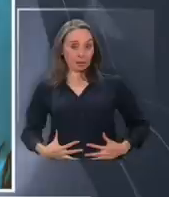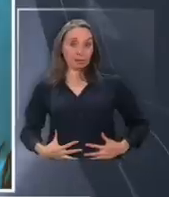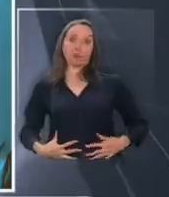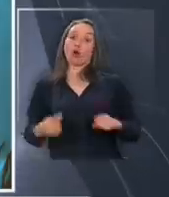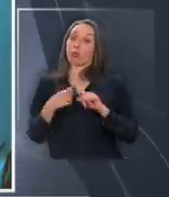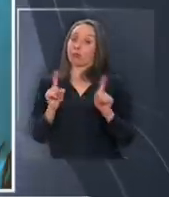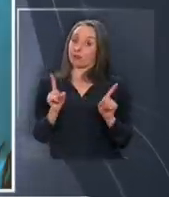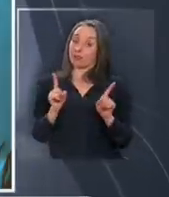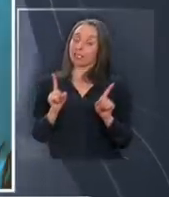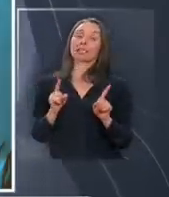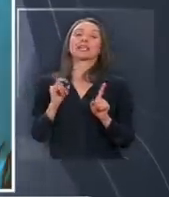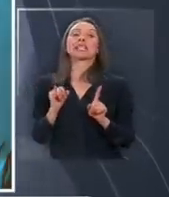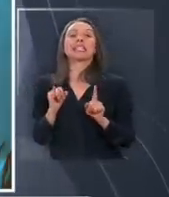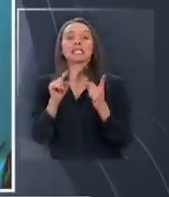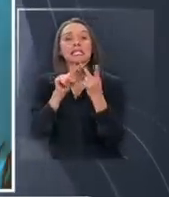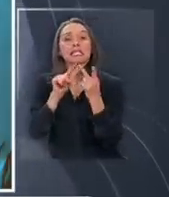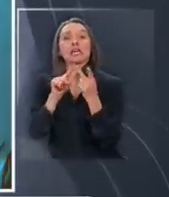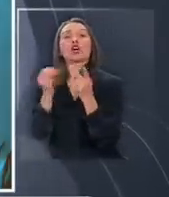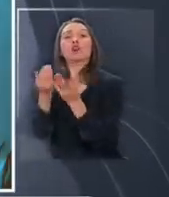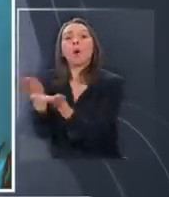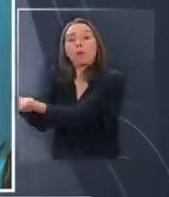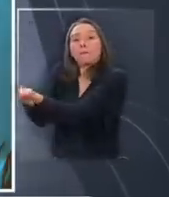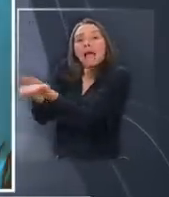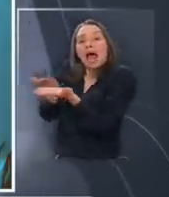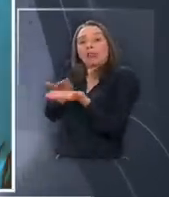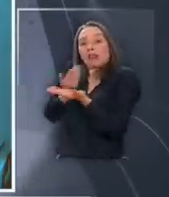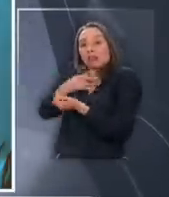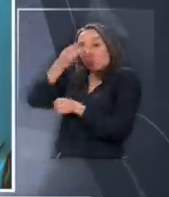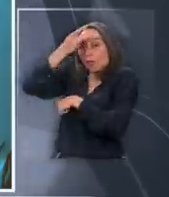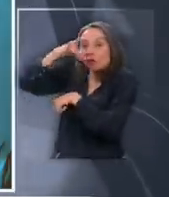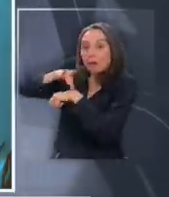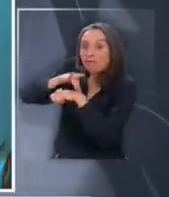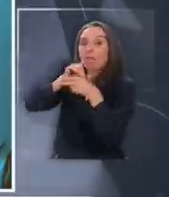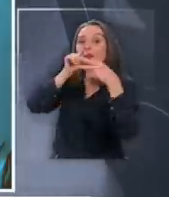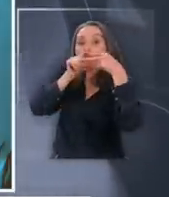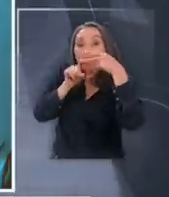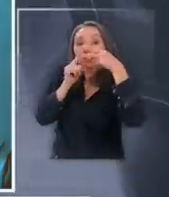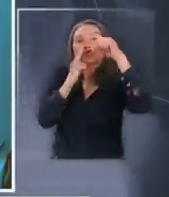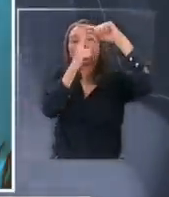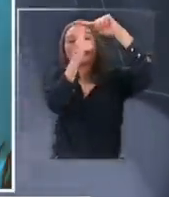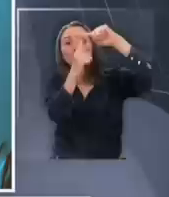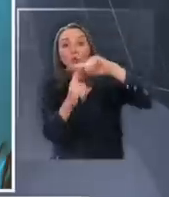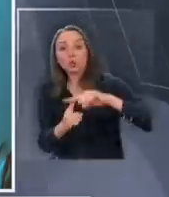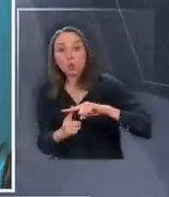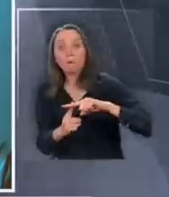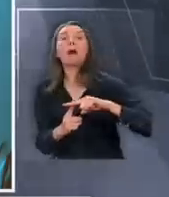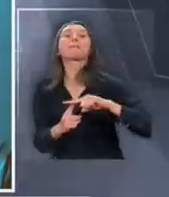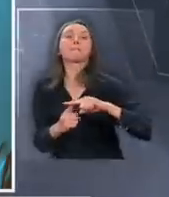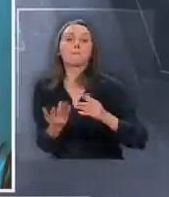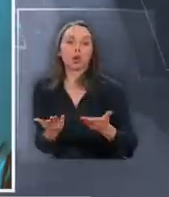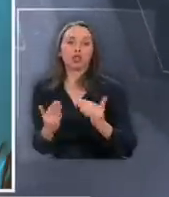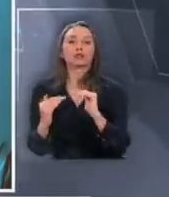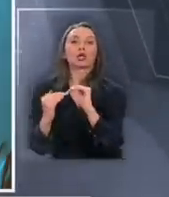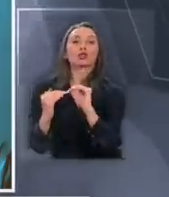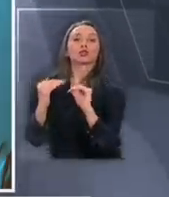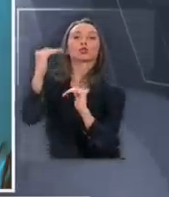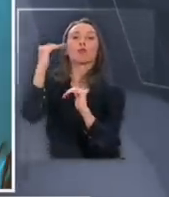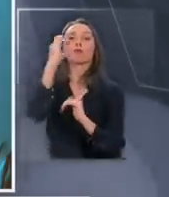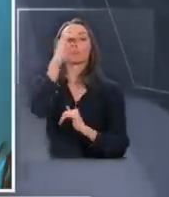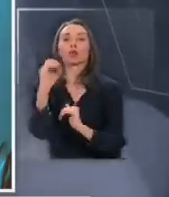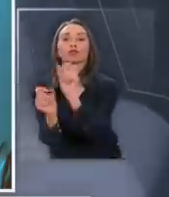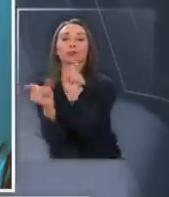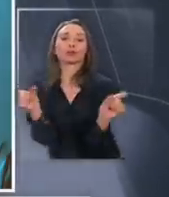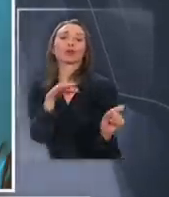otro de atención sanitaria se suman para producir un incremento en la